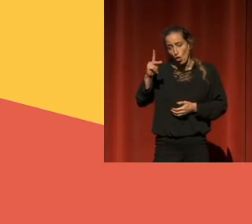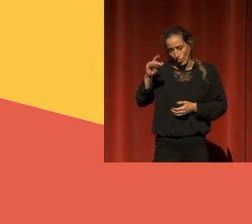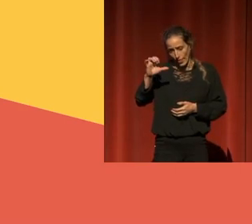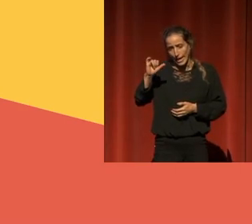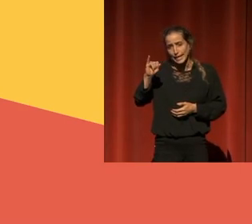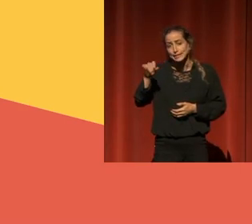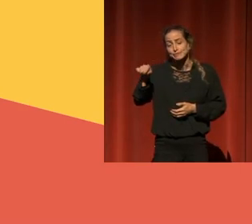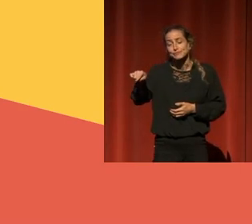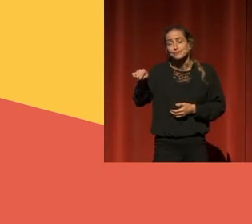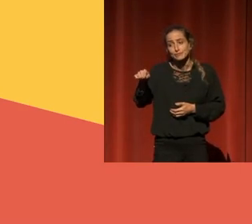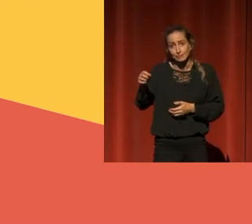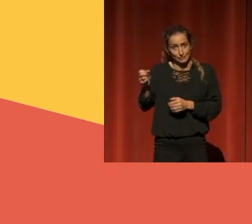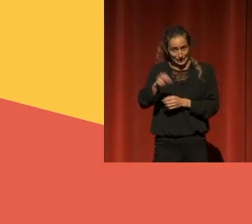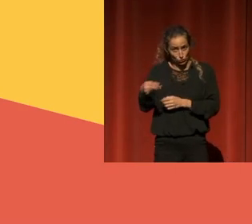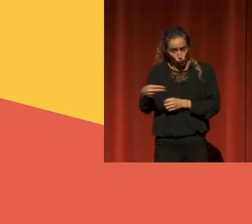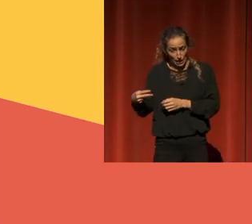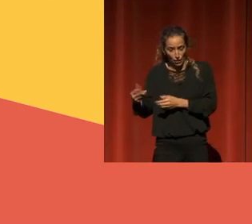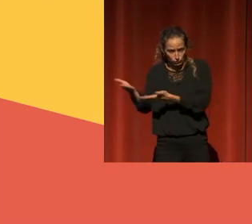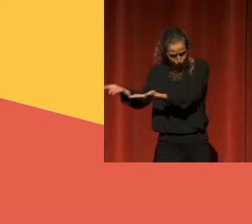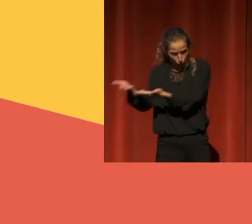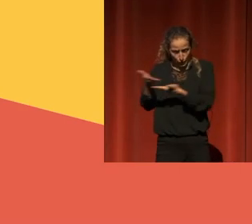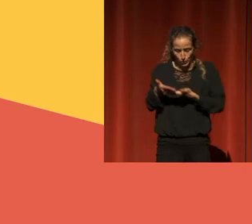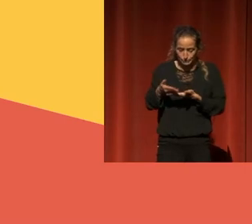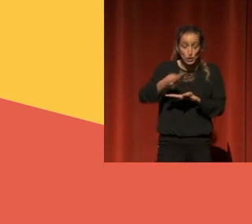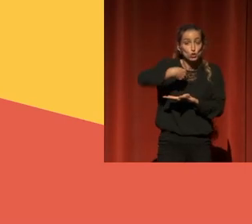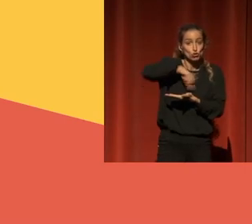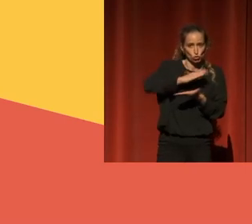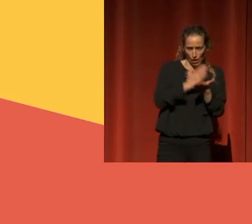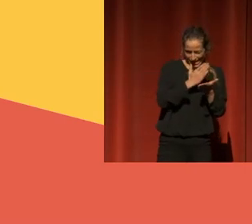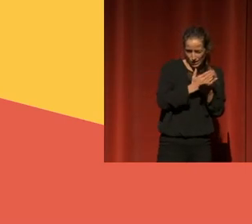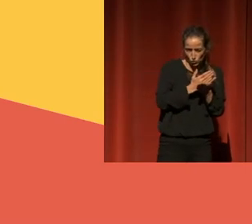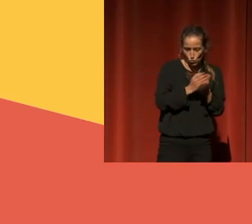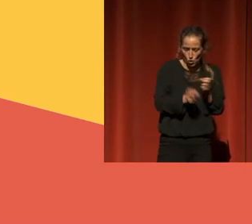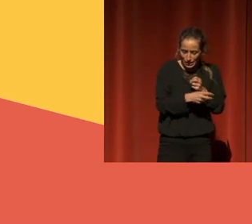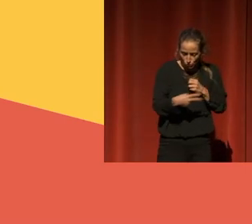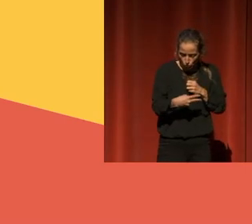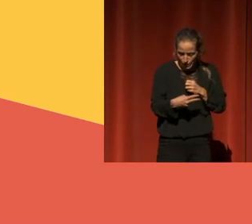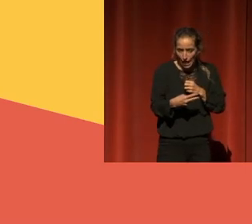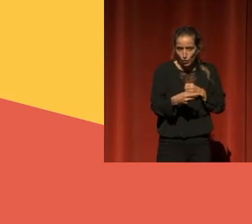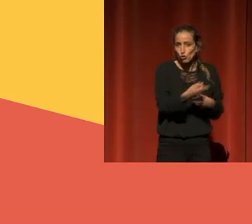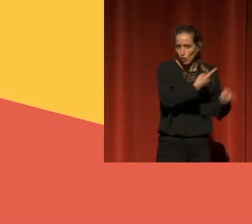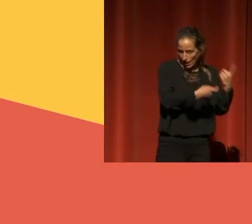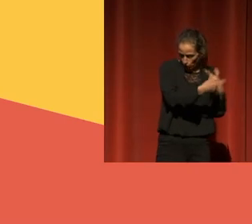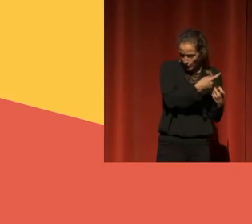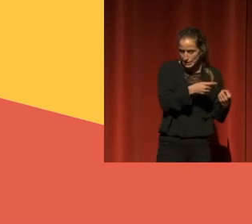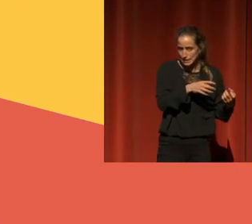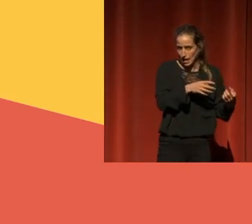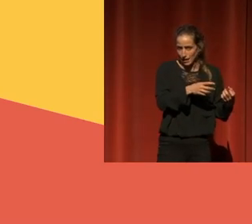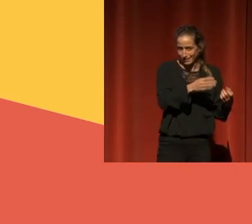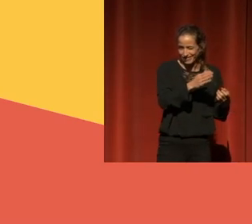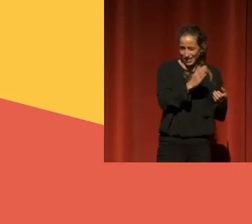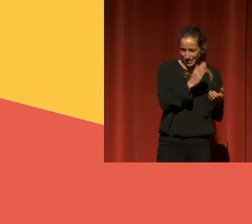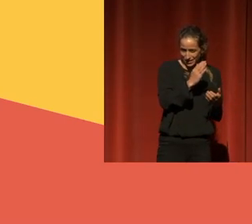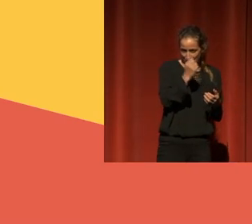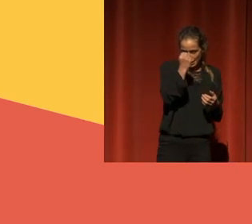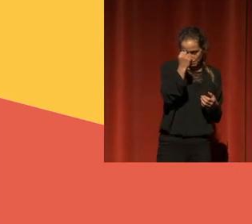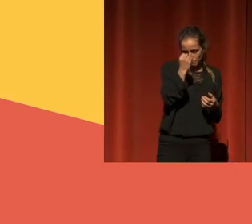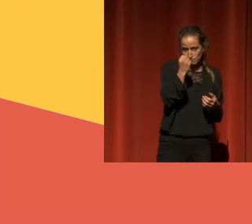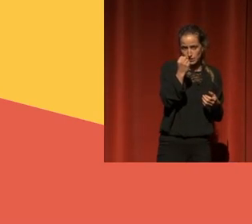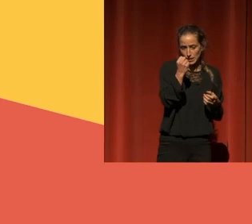con nuestro estudio con la encuesta que se hizo a los estudiantes de